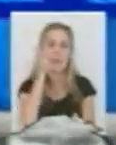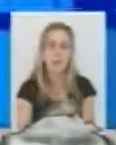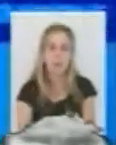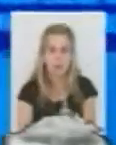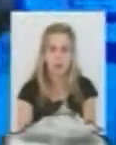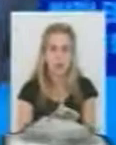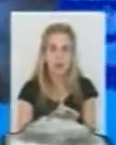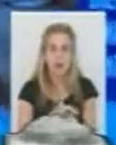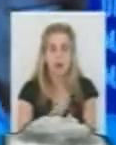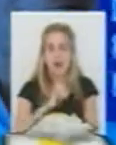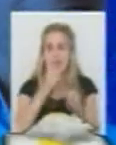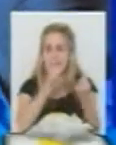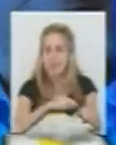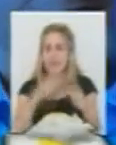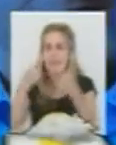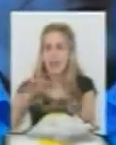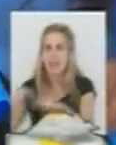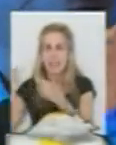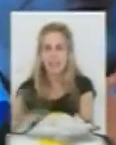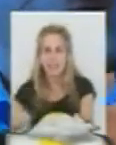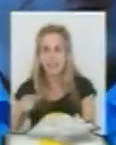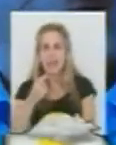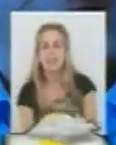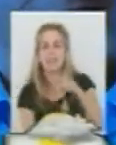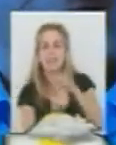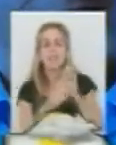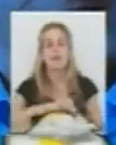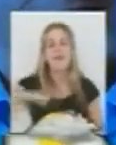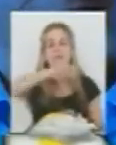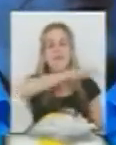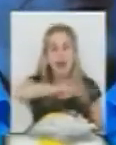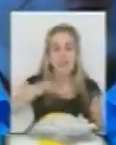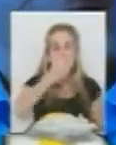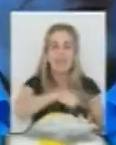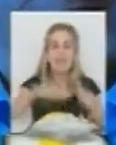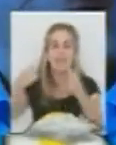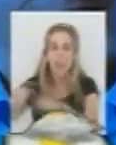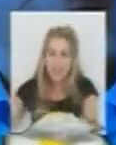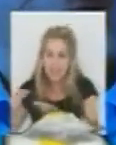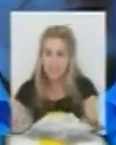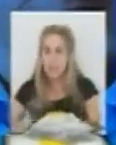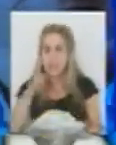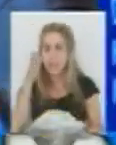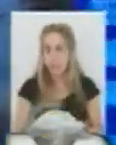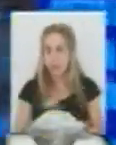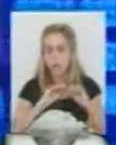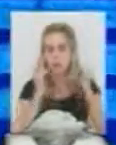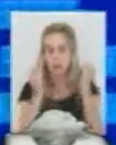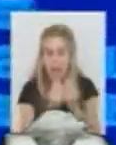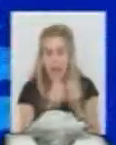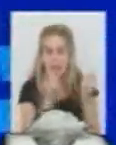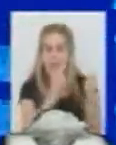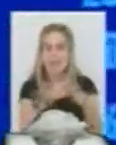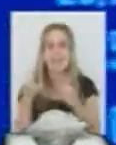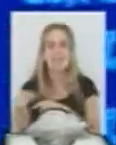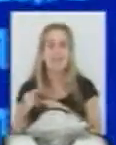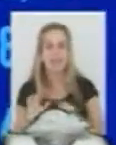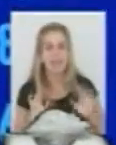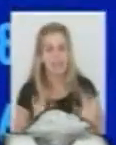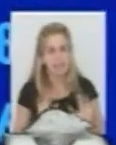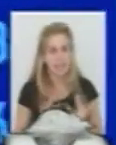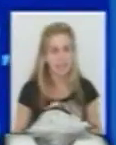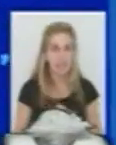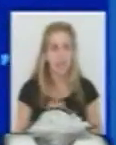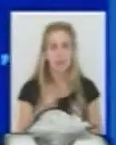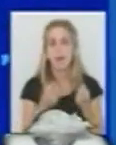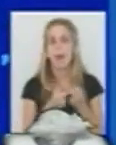decir que, hecho por distritos, según Julio Aurelio, que para mí es uno de los encuestadores serios de los pocos que hay en la Argentina, no comprados